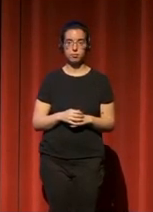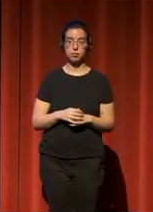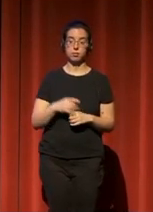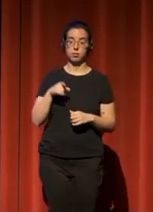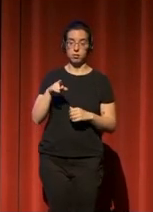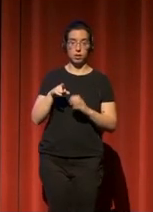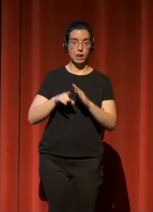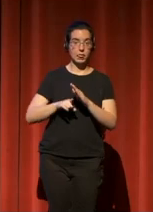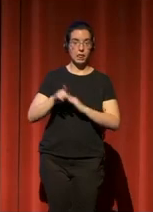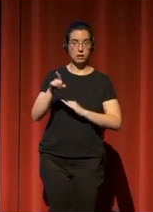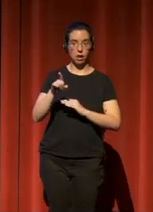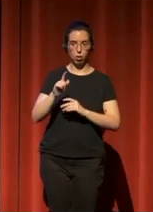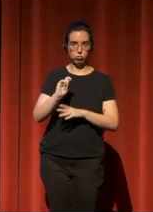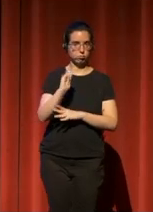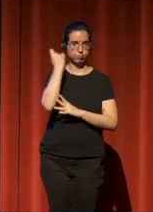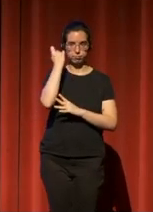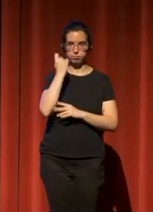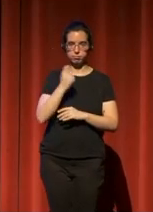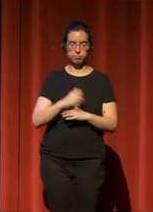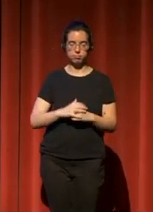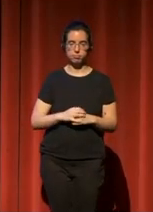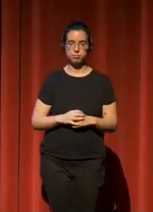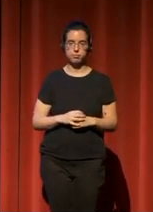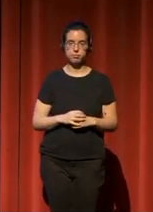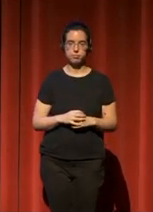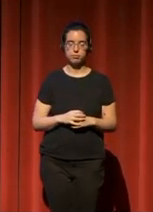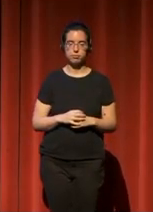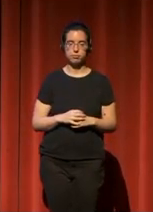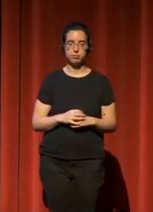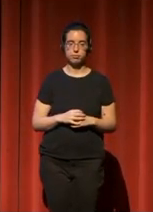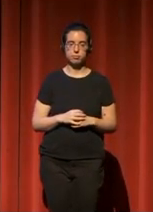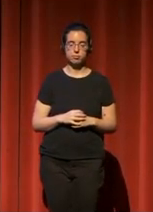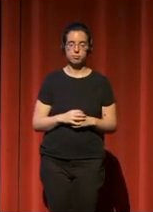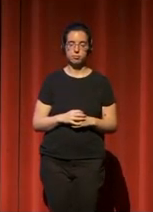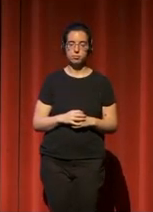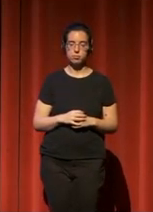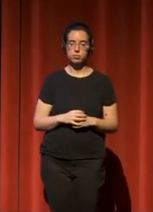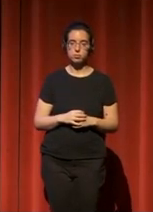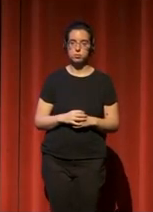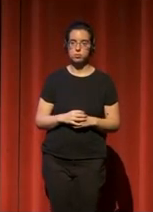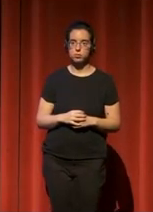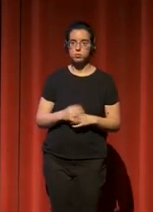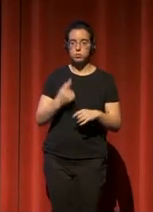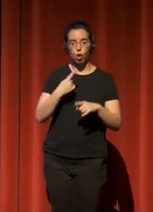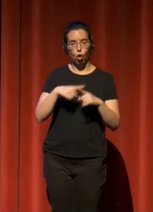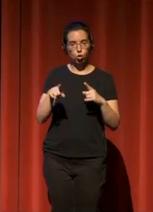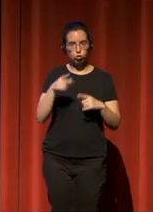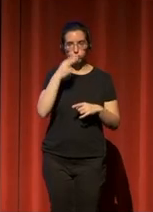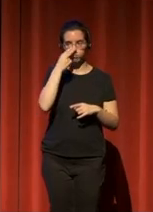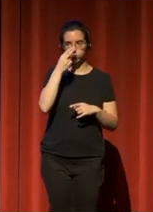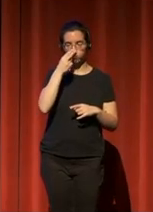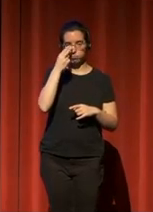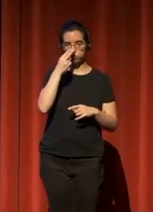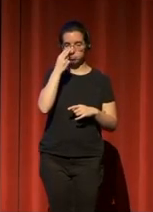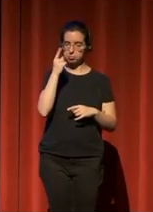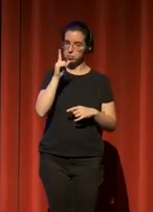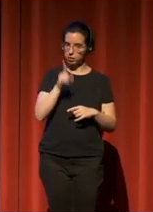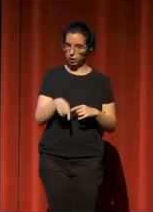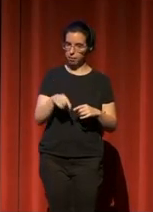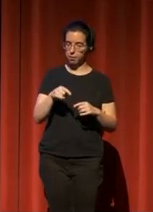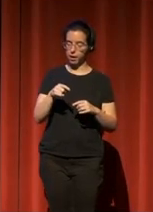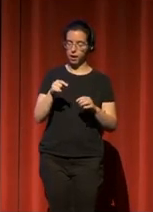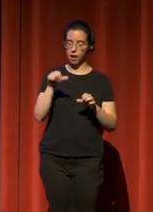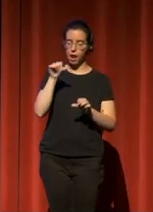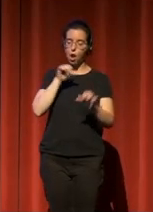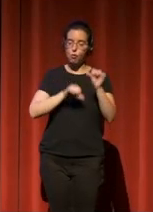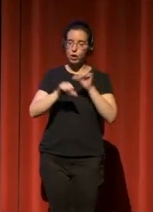desarrolló con con mucho éxito una cuestión que también nos parecía muy interesante para abordar los laborator